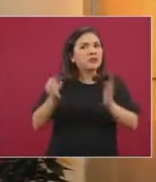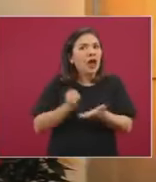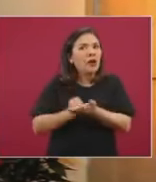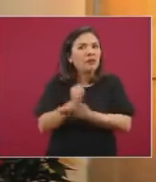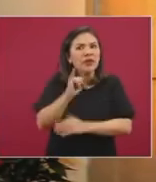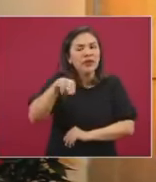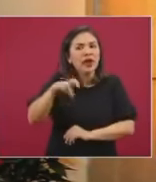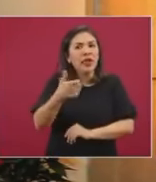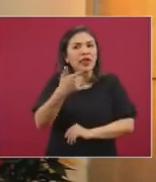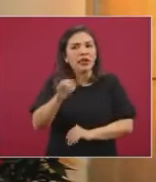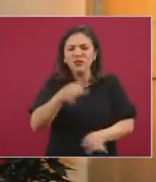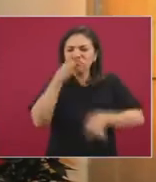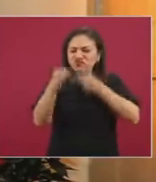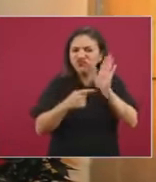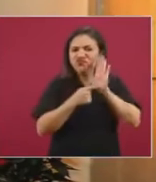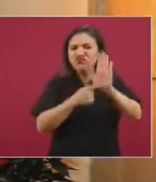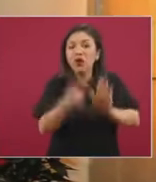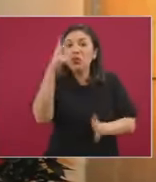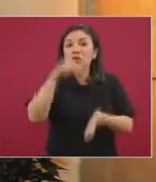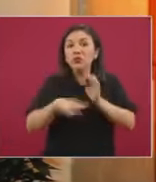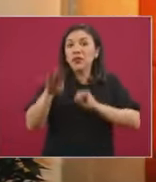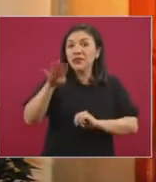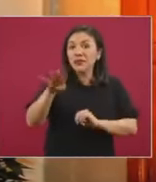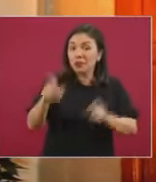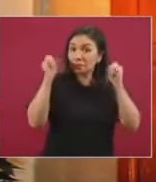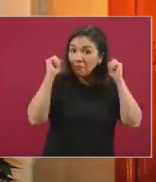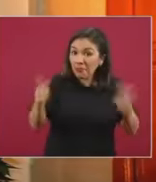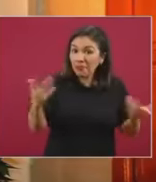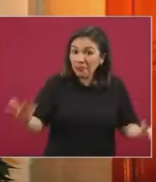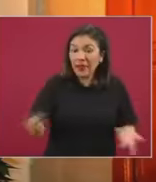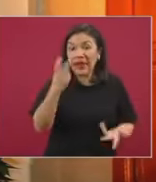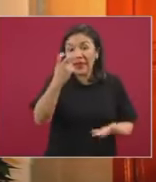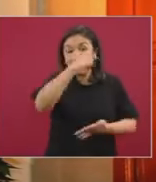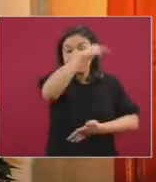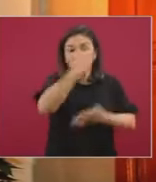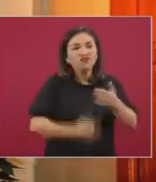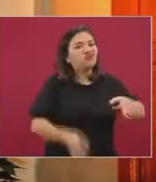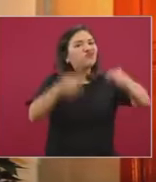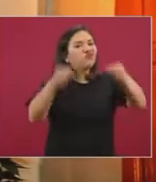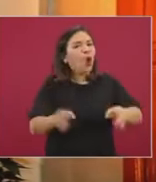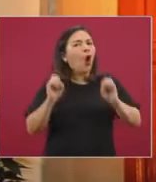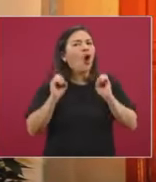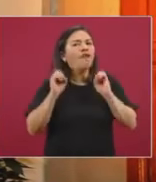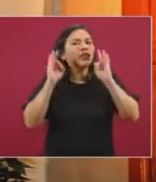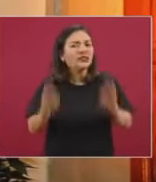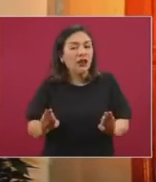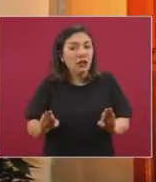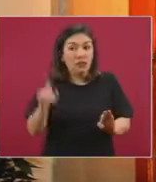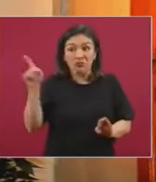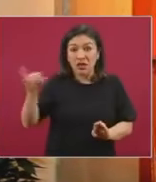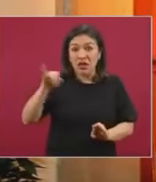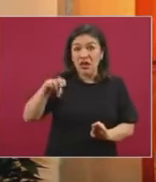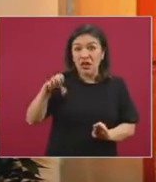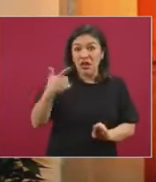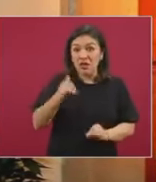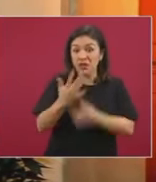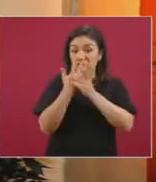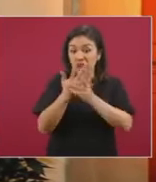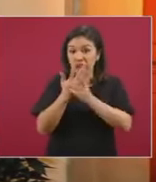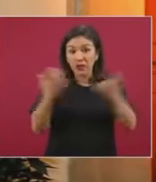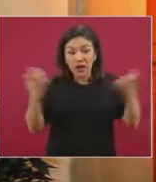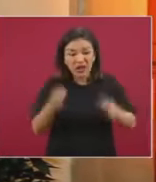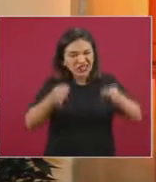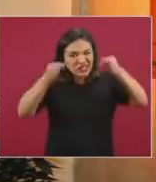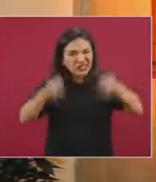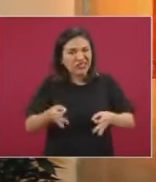publicó la del año 2019, y esta es la estadística oficial. Acuérdense que es INEGI el responsable de publicar la estadística